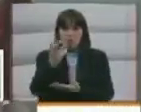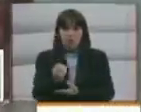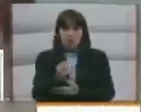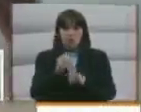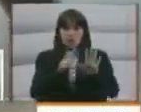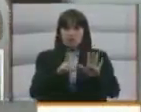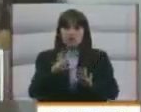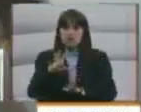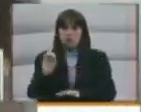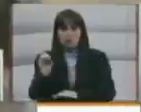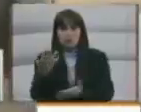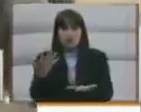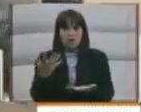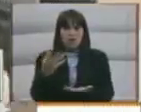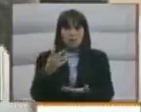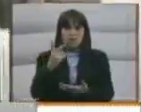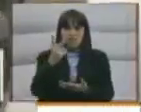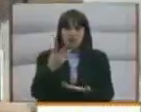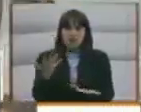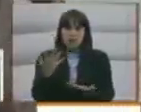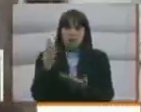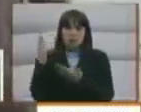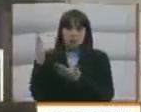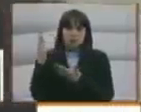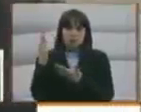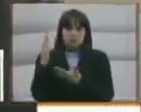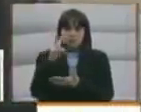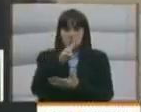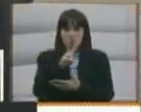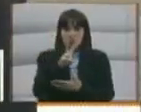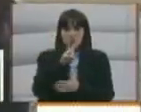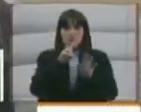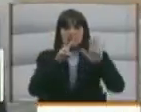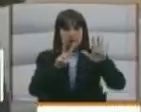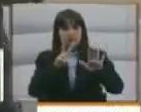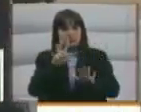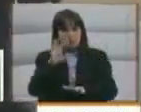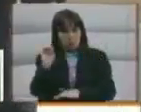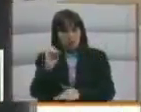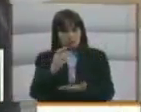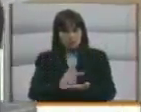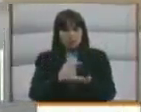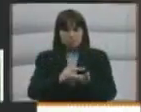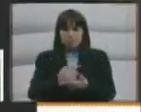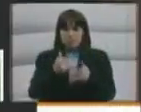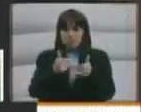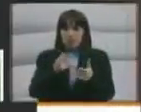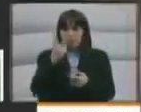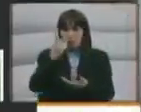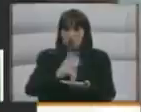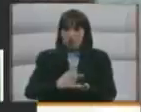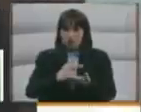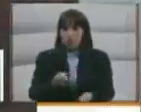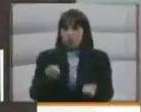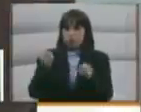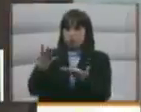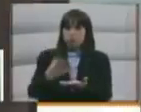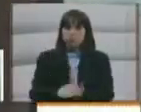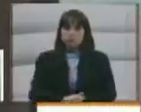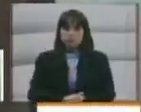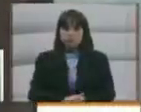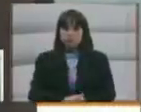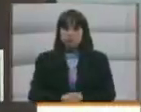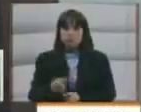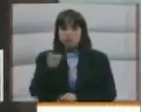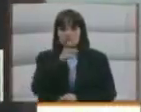bolívares. ¿Y cuánto vale 2 kilos lisa? Ah, 2 kilos de lisa está en 750. Está justo el cambio. Claro. Aquí lo que hay que llegar es buscar de